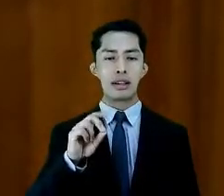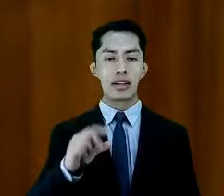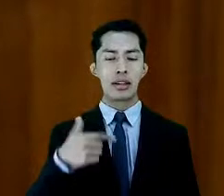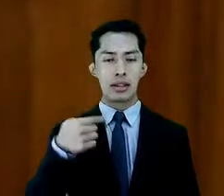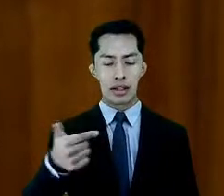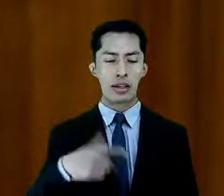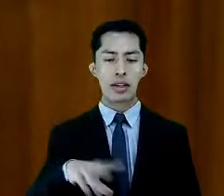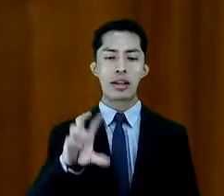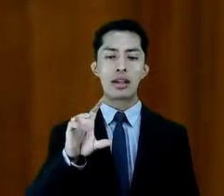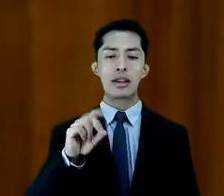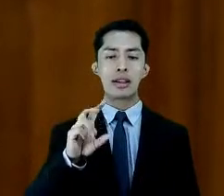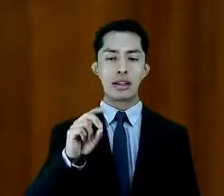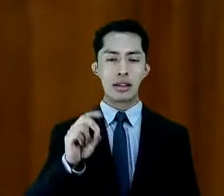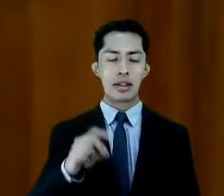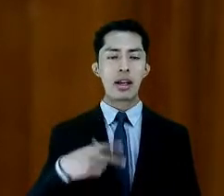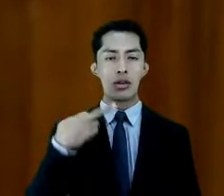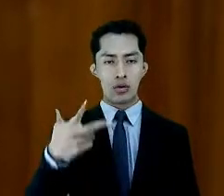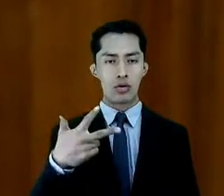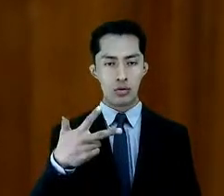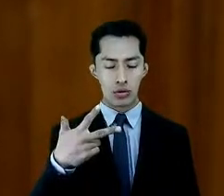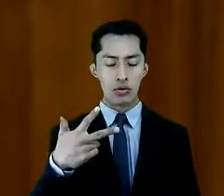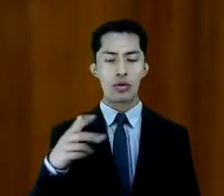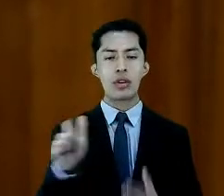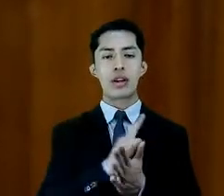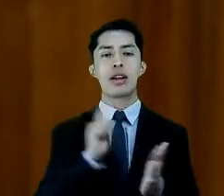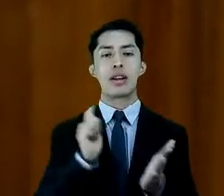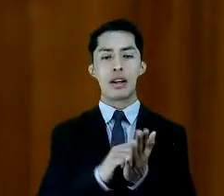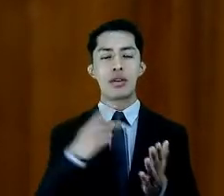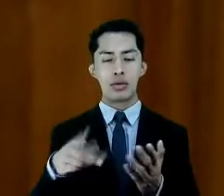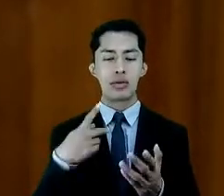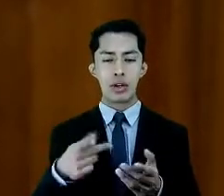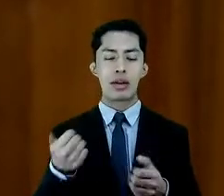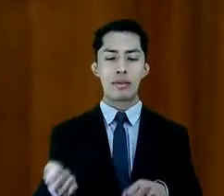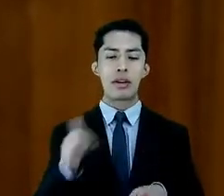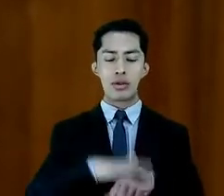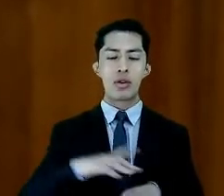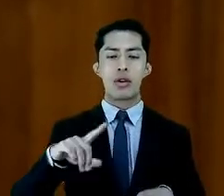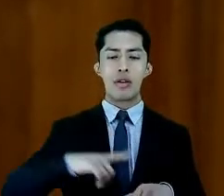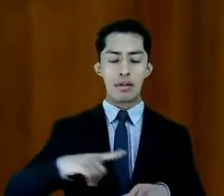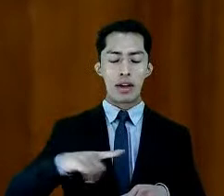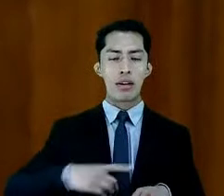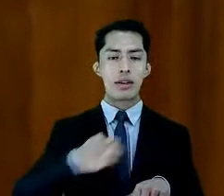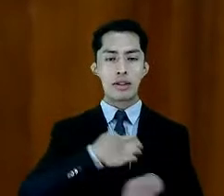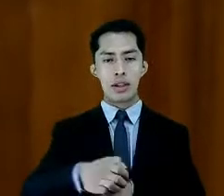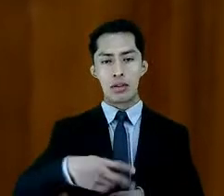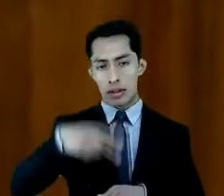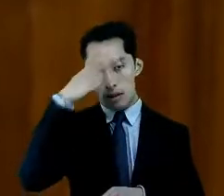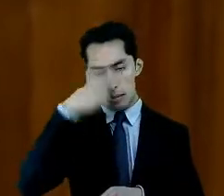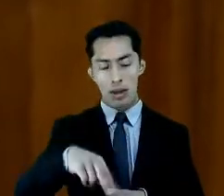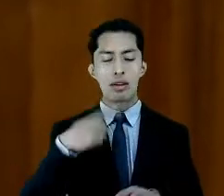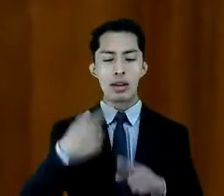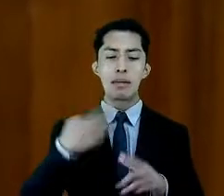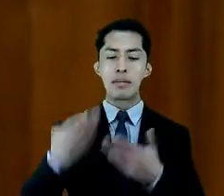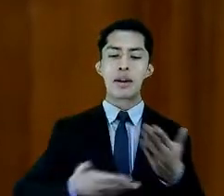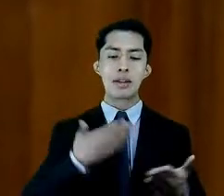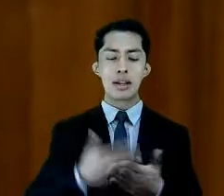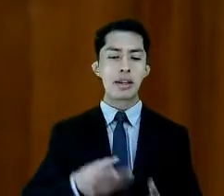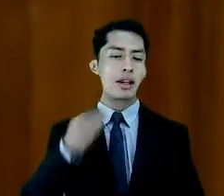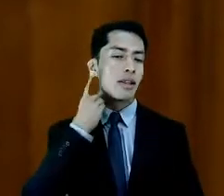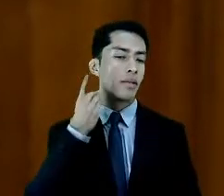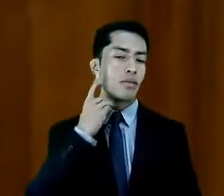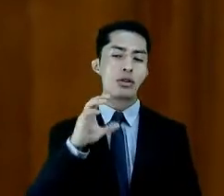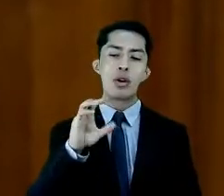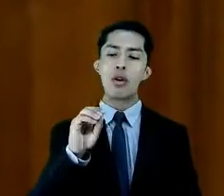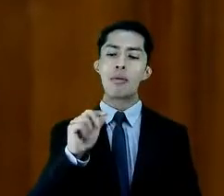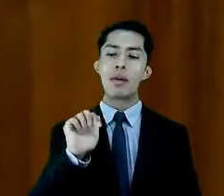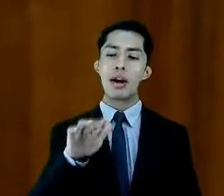37ª y 38ª de la Ley Orgánica de la Administración Pública del Estado de México, presentada por el diputado Omar